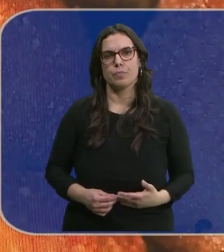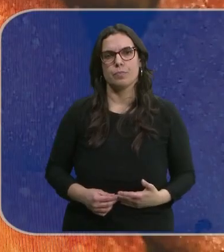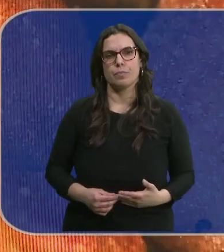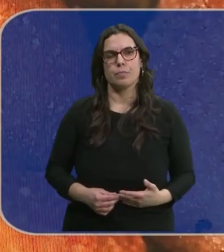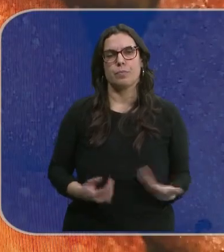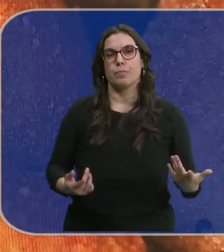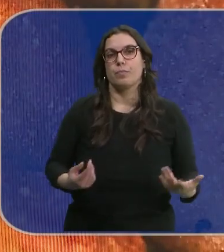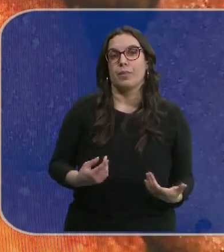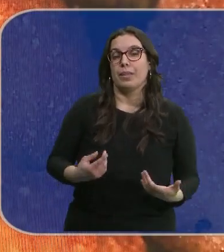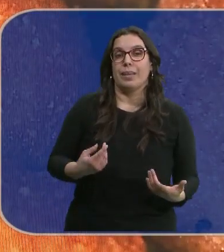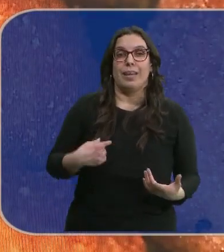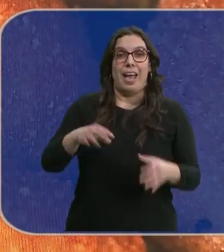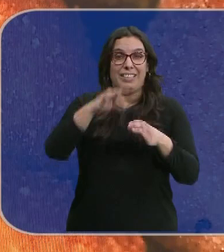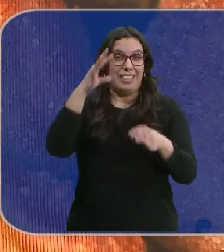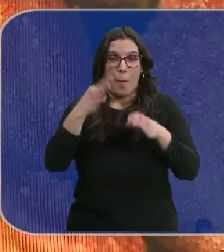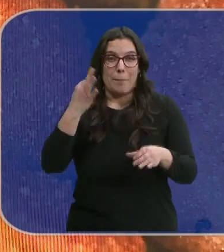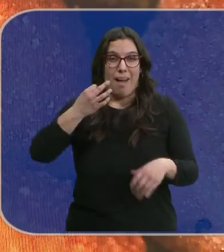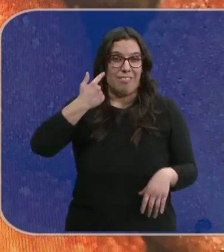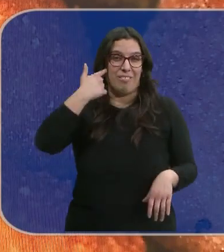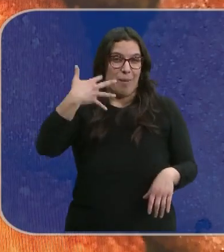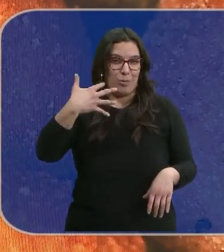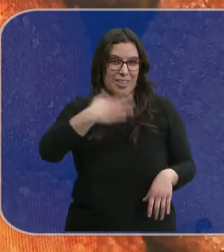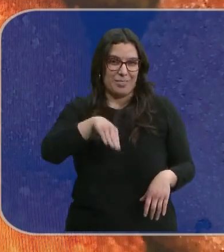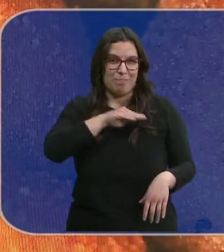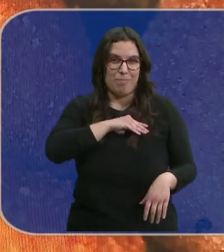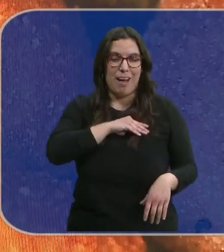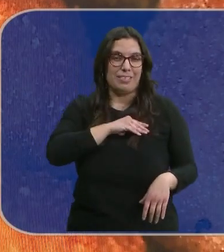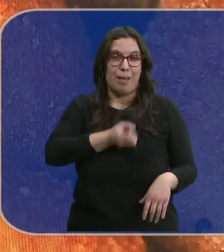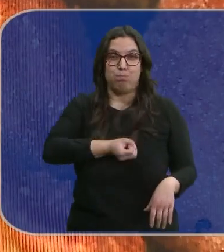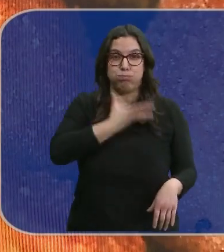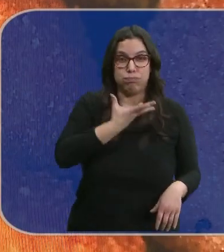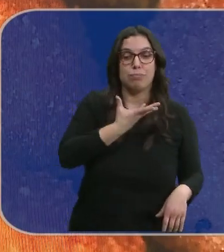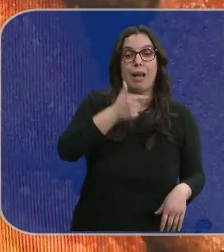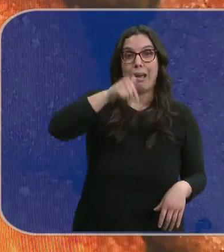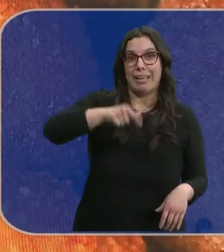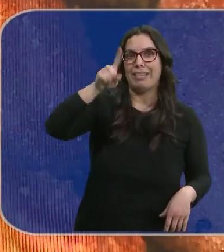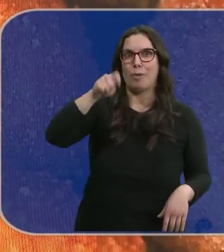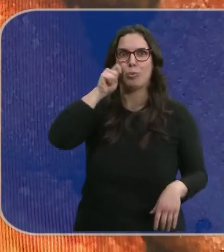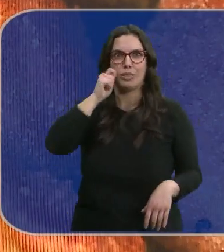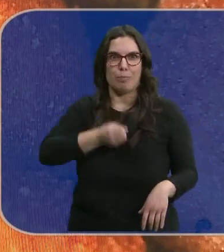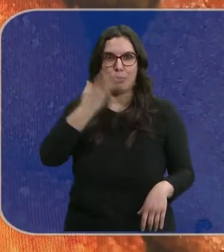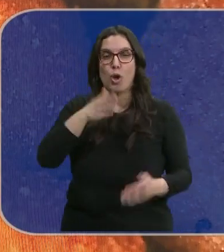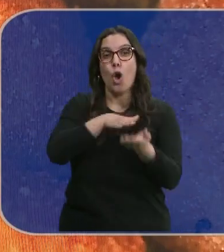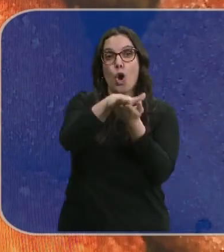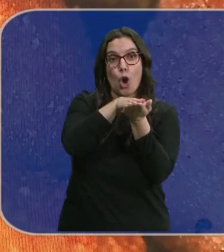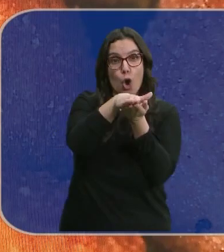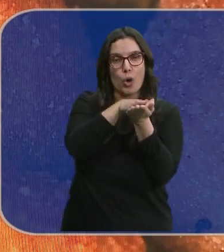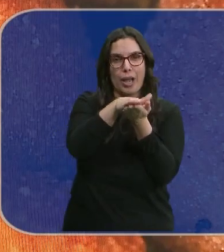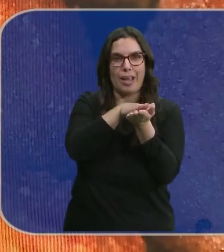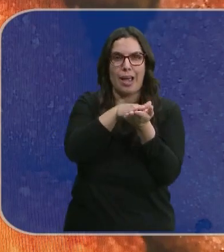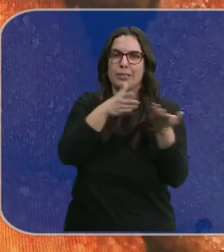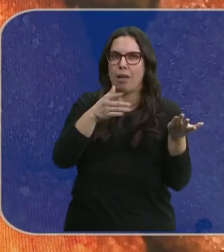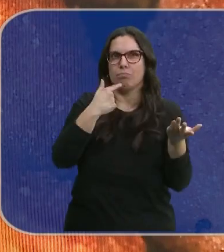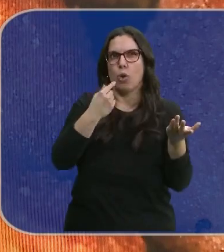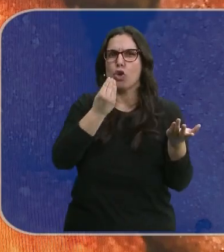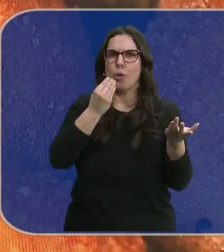Es una de las tapas más reconocidas del país y levanta pasiones aquí, pero también cuando la prueban los turistas. La croqueta bien merece estar en el